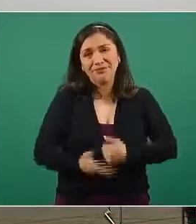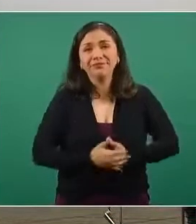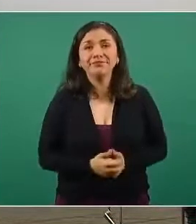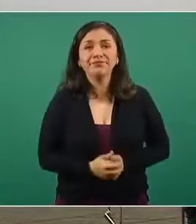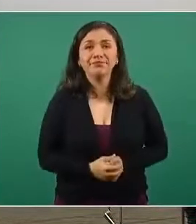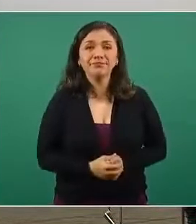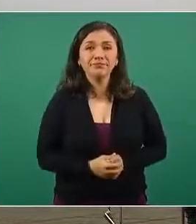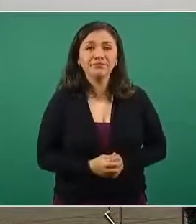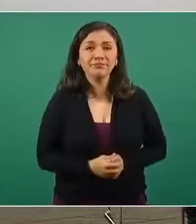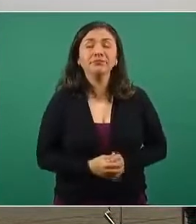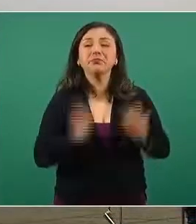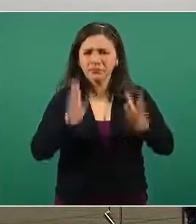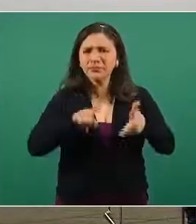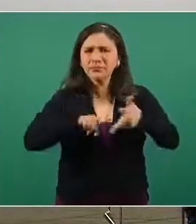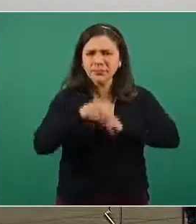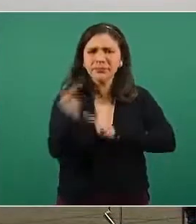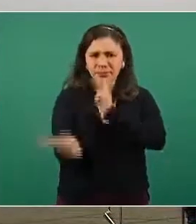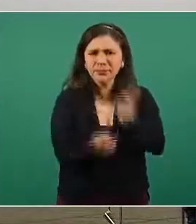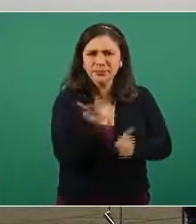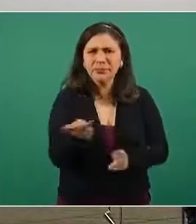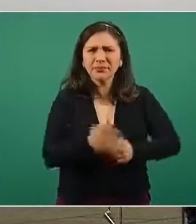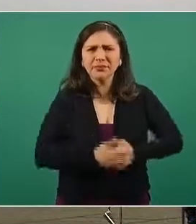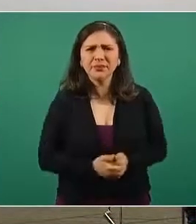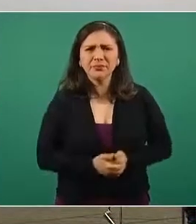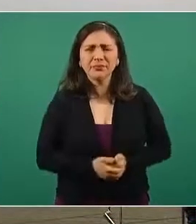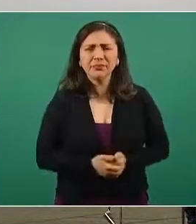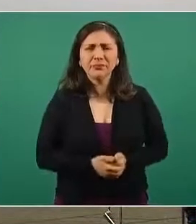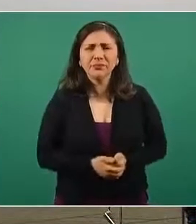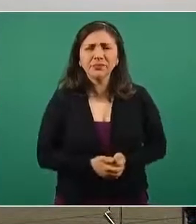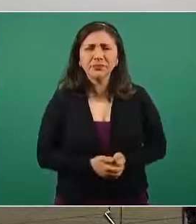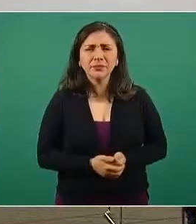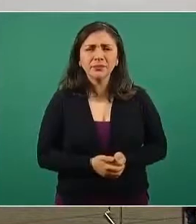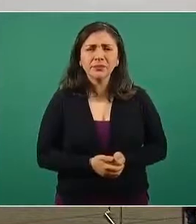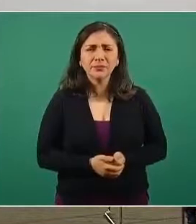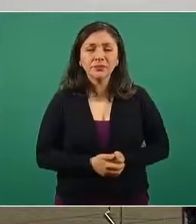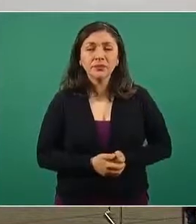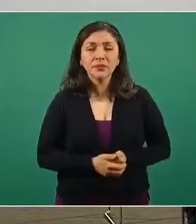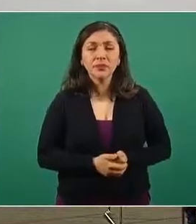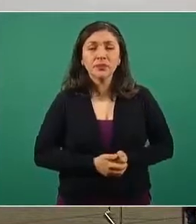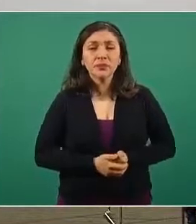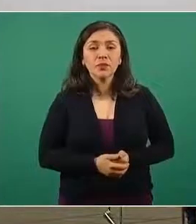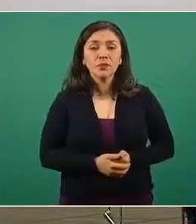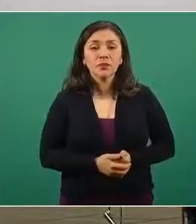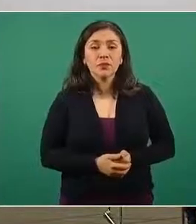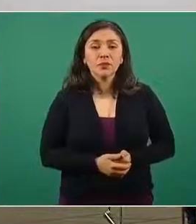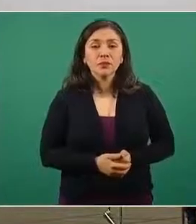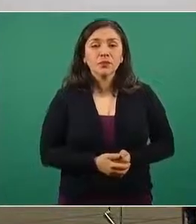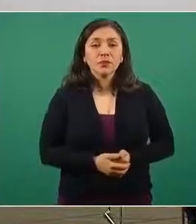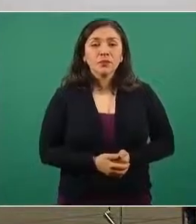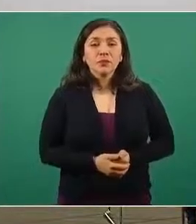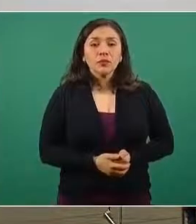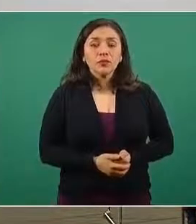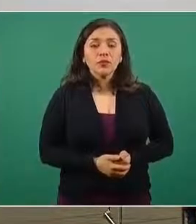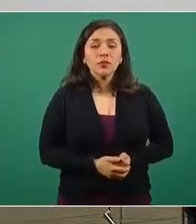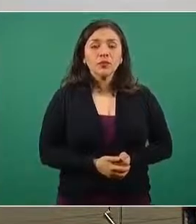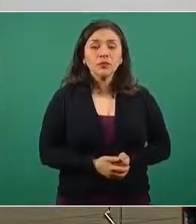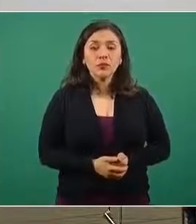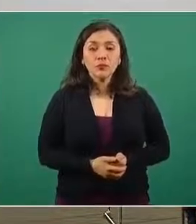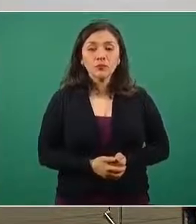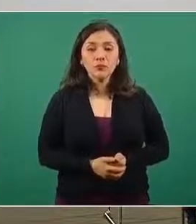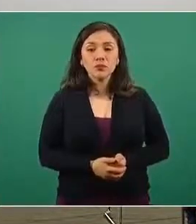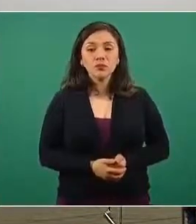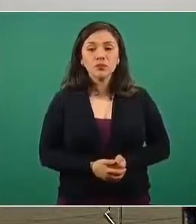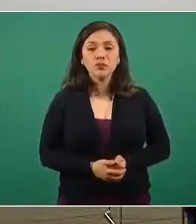país. Empezamos con alguna pregunta, si es que sí la quieren hacer, por favor. Arturo de Pie de Página, estamos,